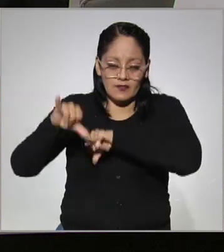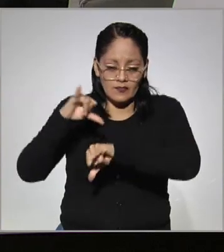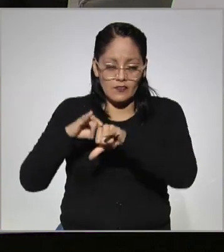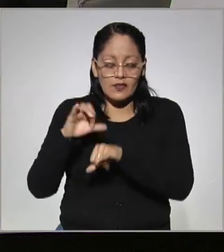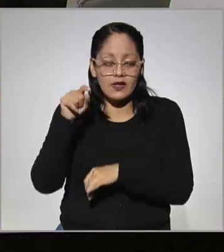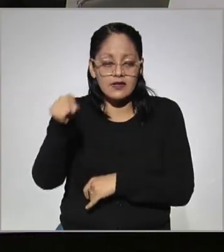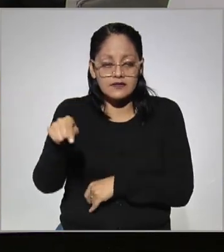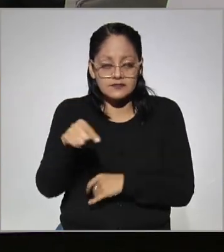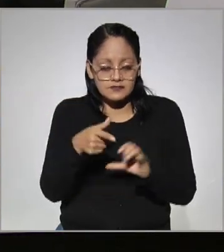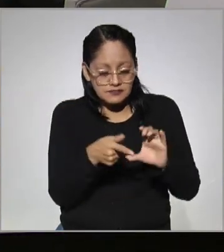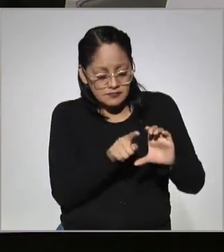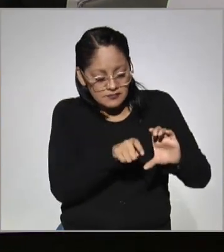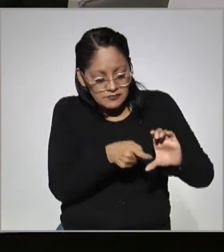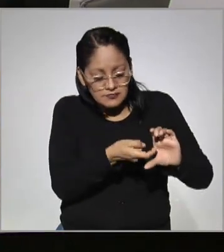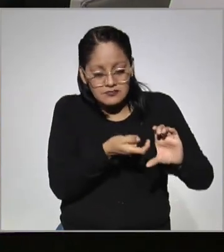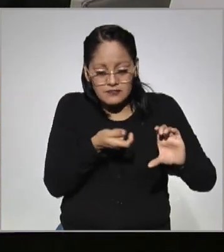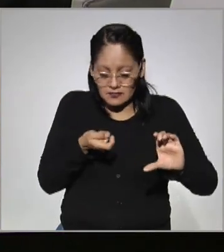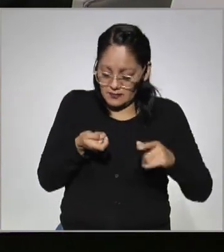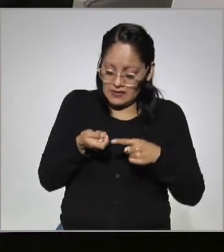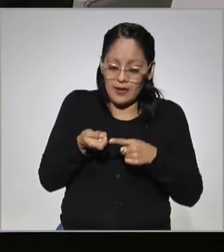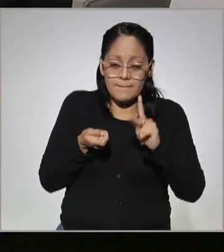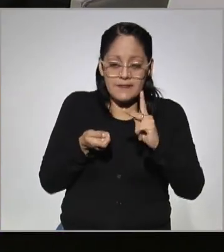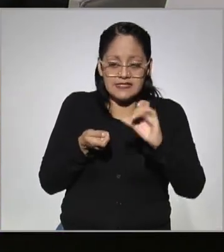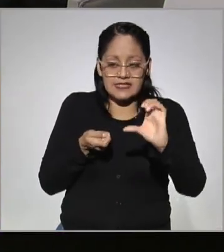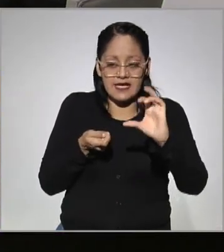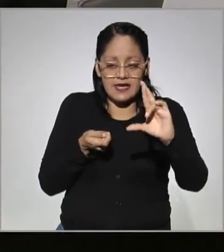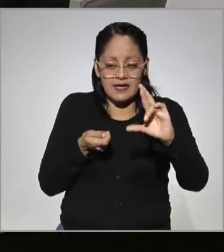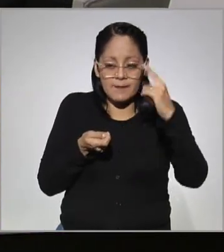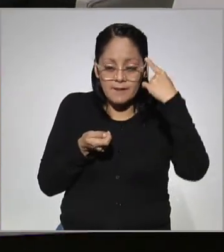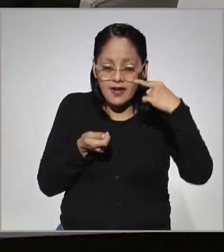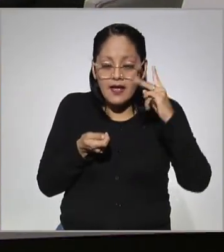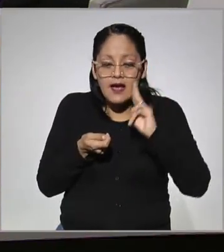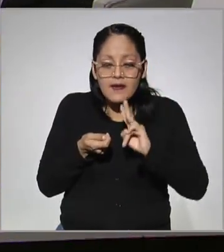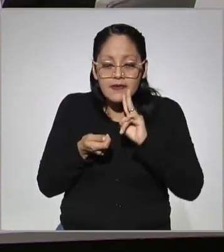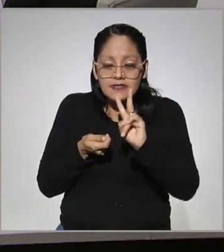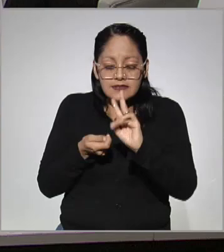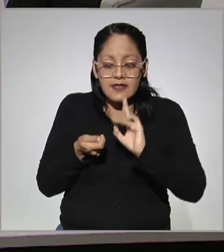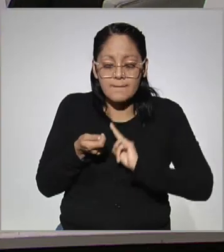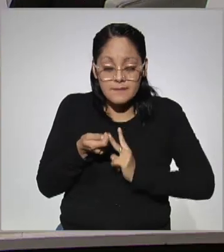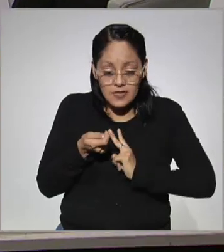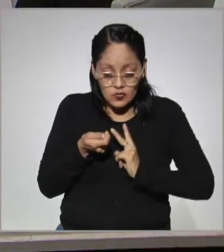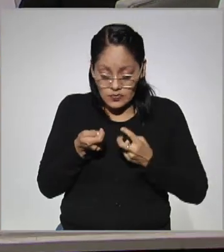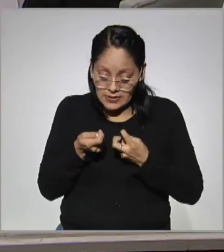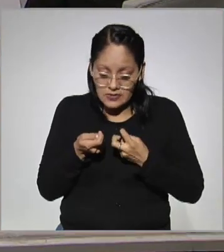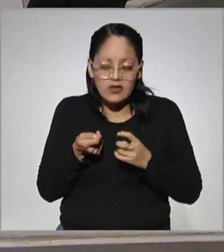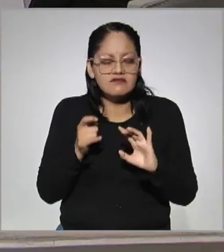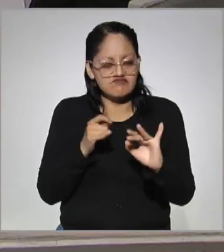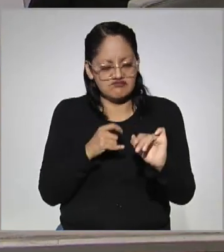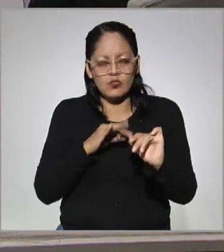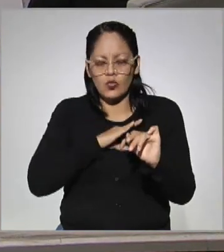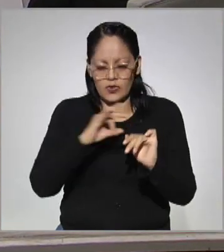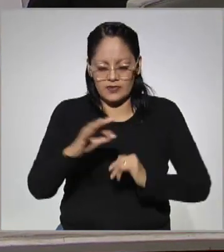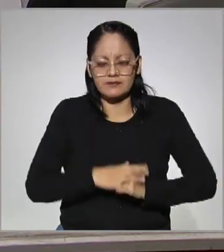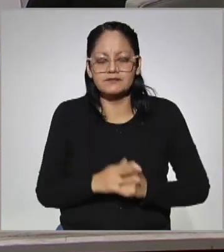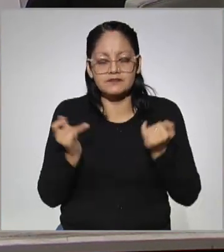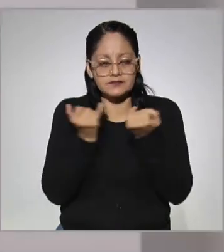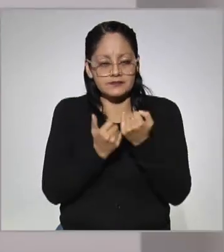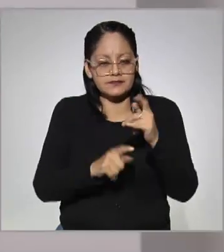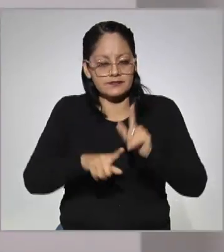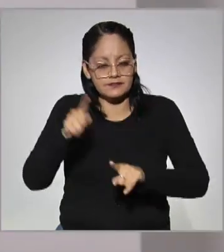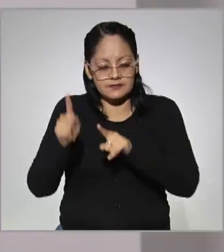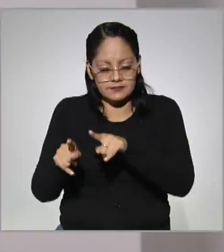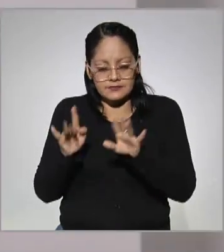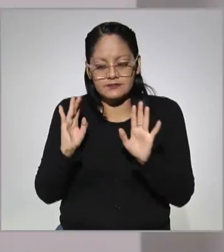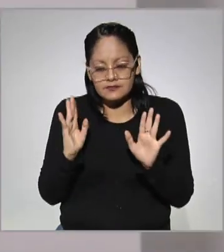mismo cepillado se puede sacar el PCR famoso para ver si tienes el virus. Sí, sí se puede, dependiendo el tipo de muestra que